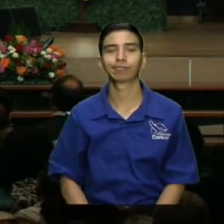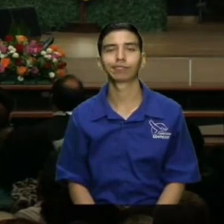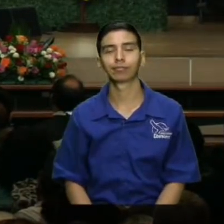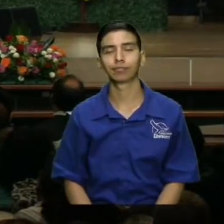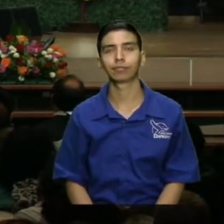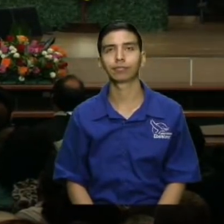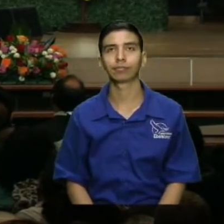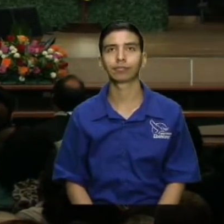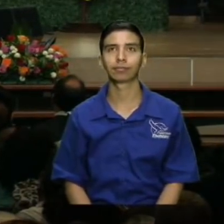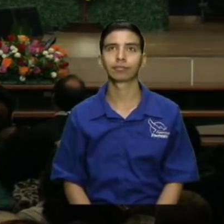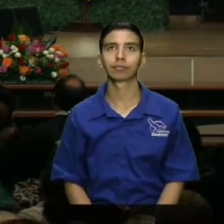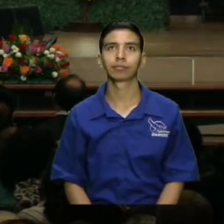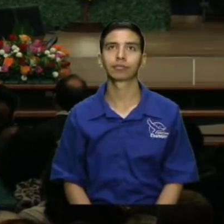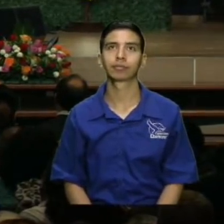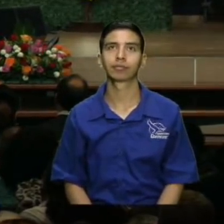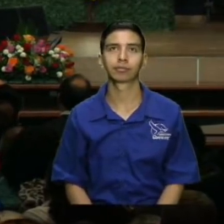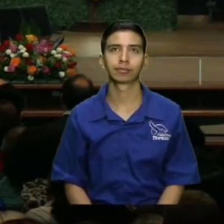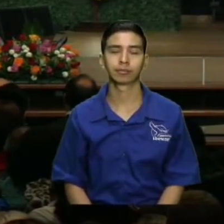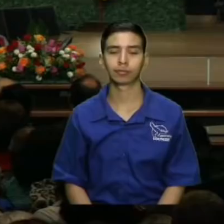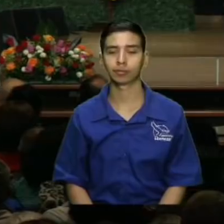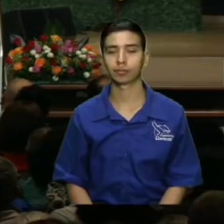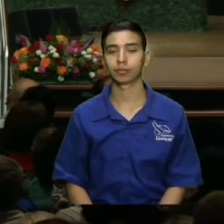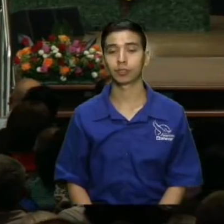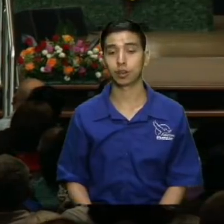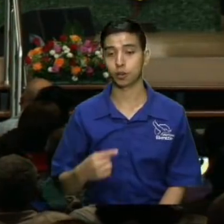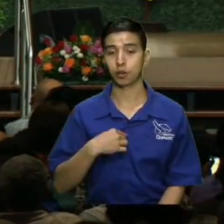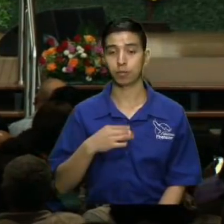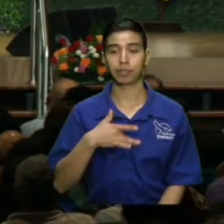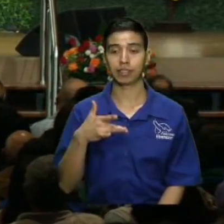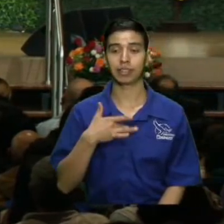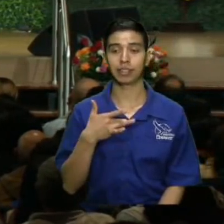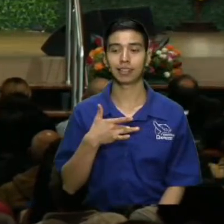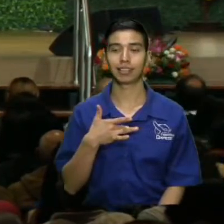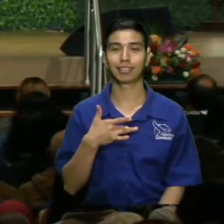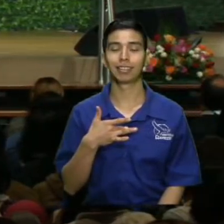también. Puros gallos de pelea.